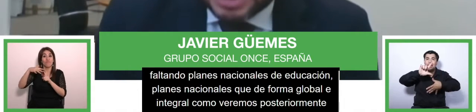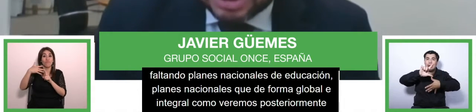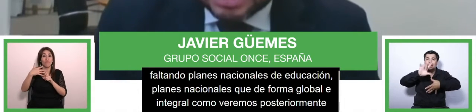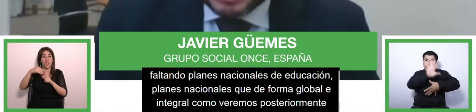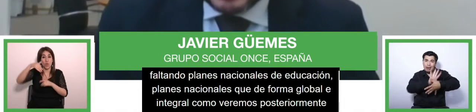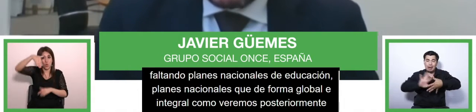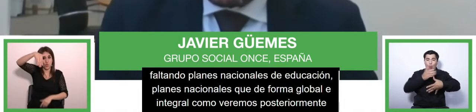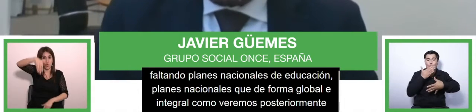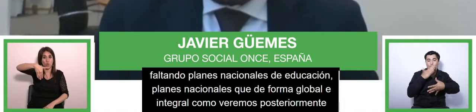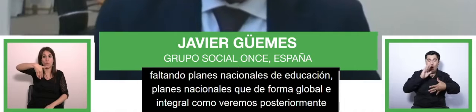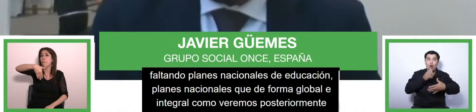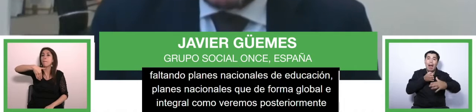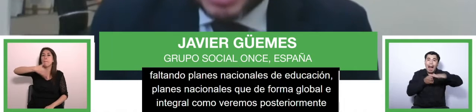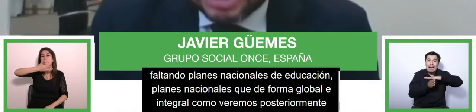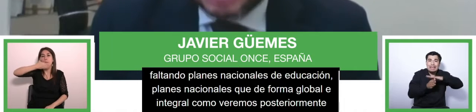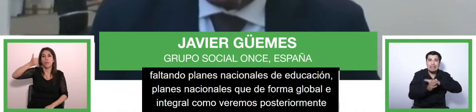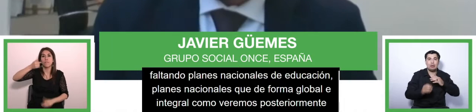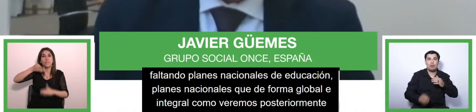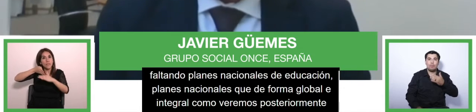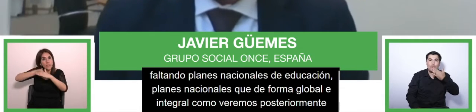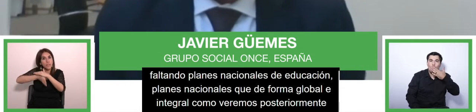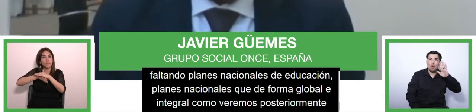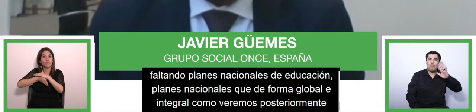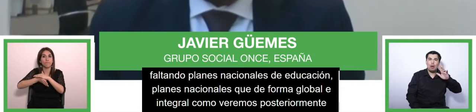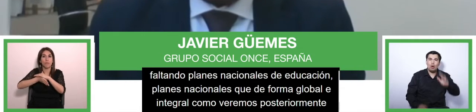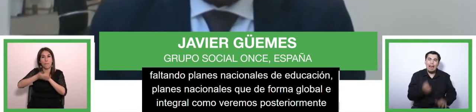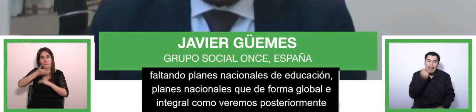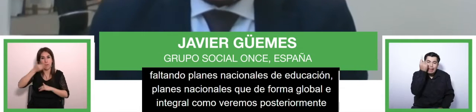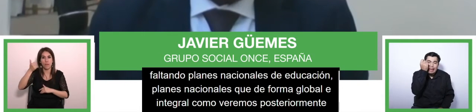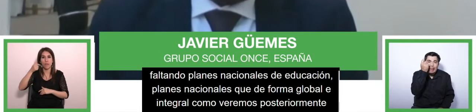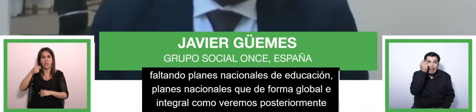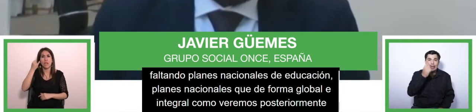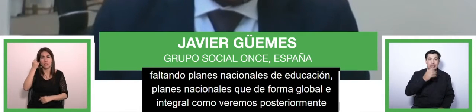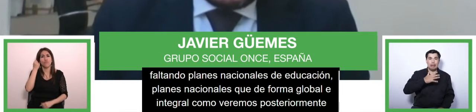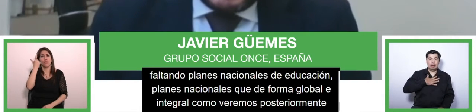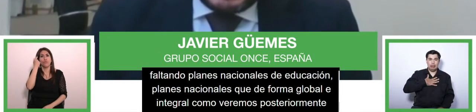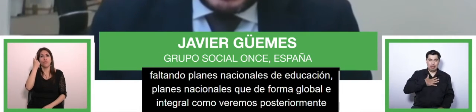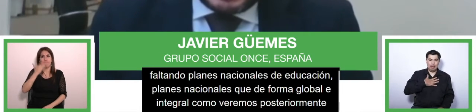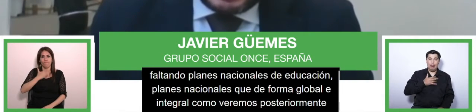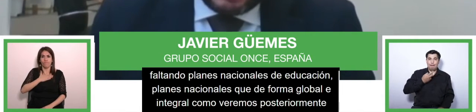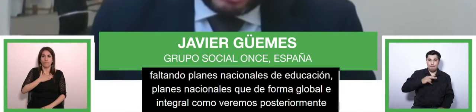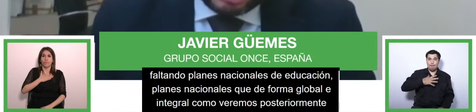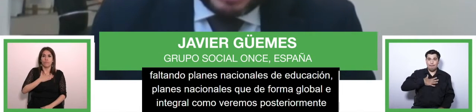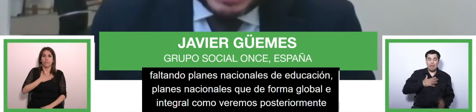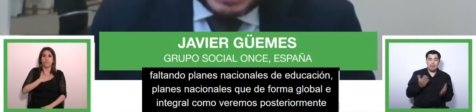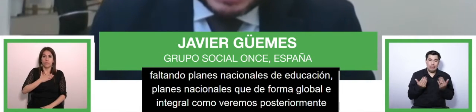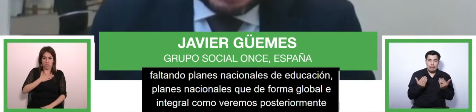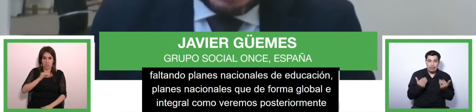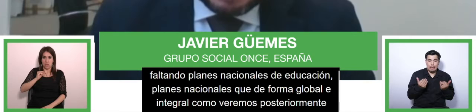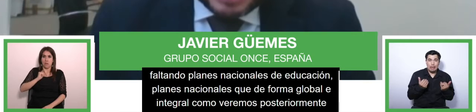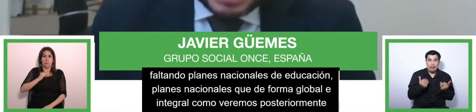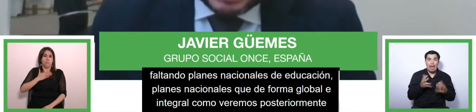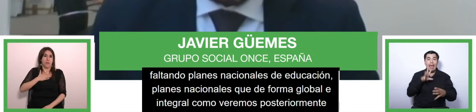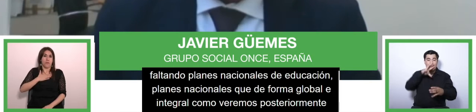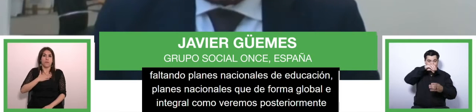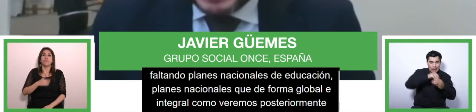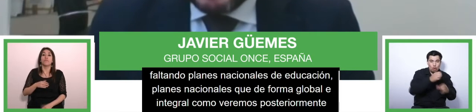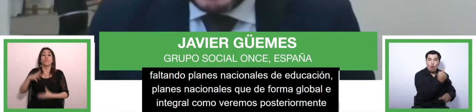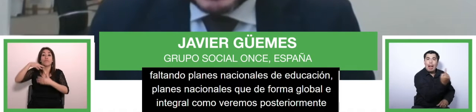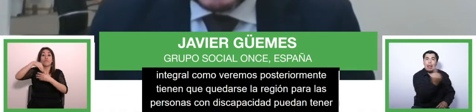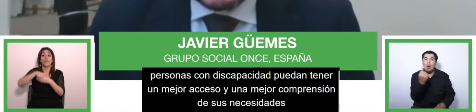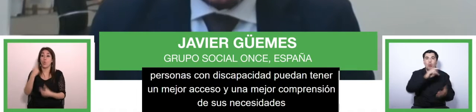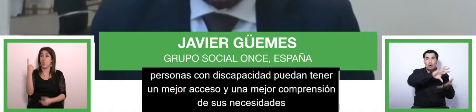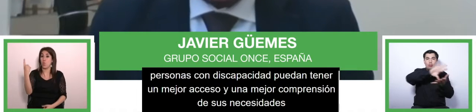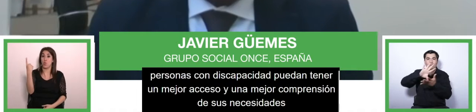mejor acceso y una mejor comprensión de sus necesidades dentro de cada uno de los países. Todavía